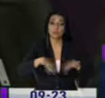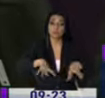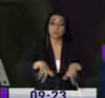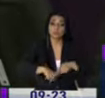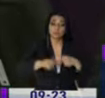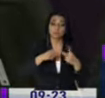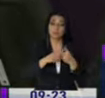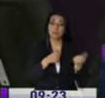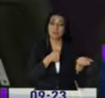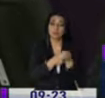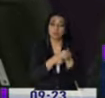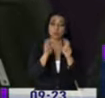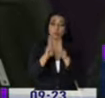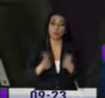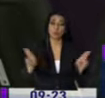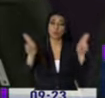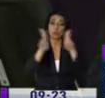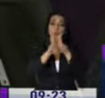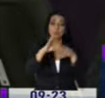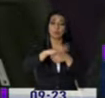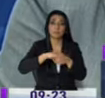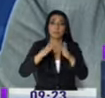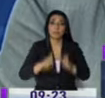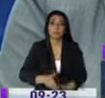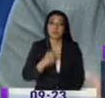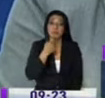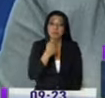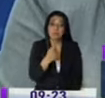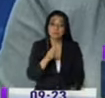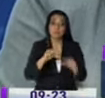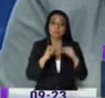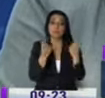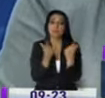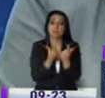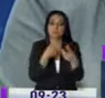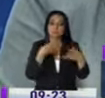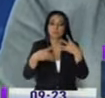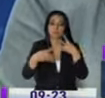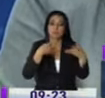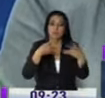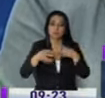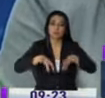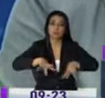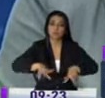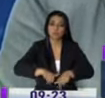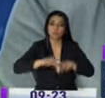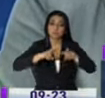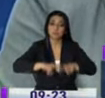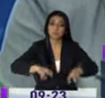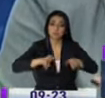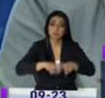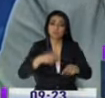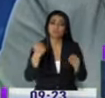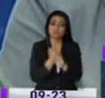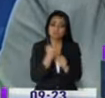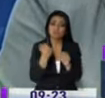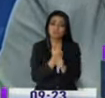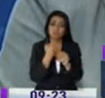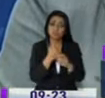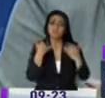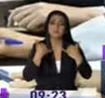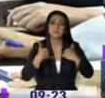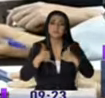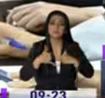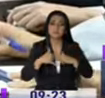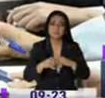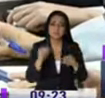apoyo solicitado a la ONU, la canciller mencionó que el Frente por la Transparencia contra la Corrupción está trabajando y